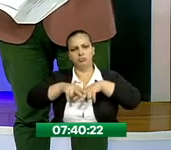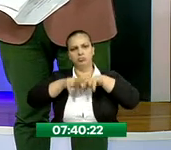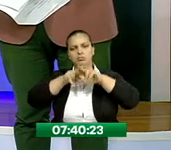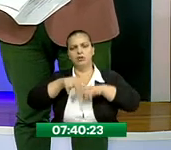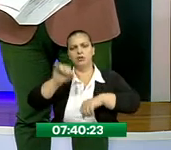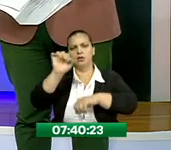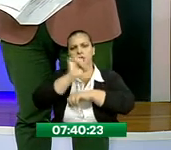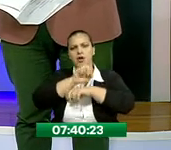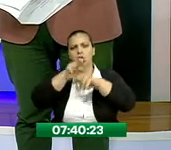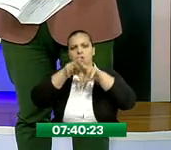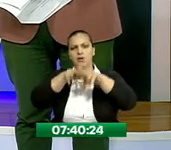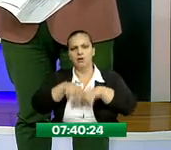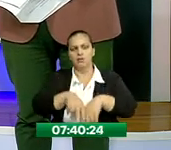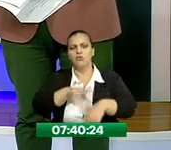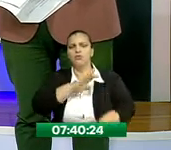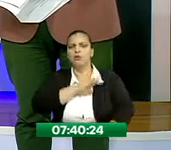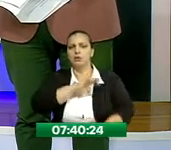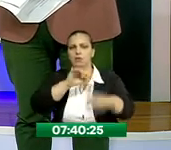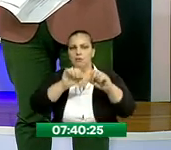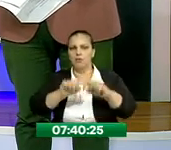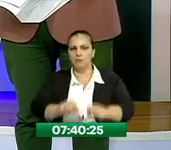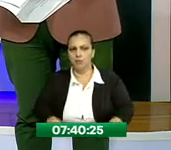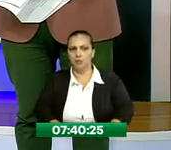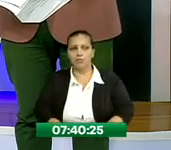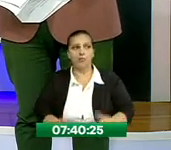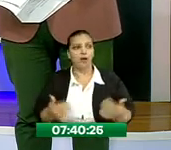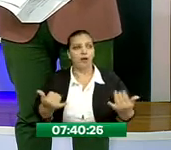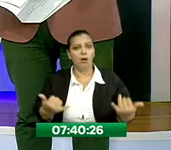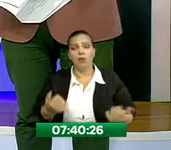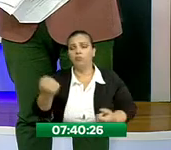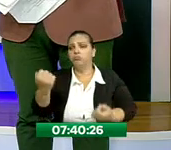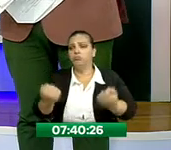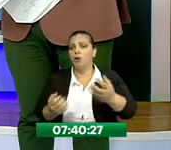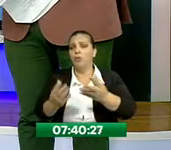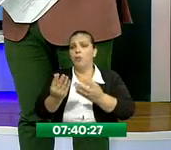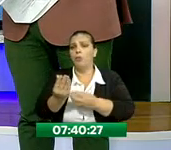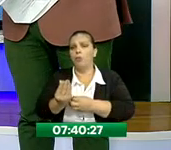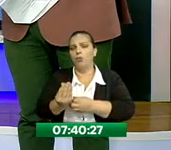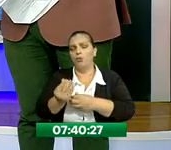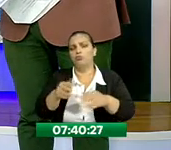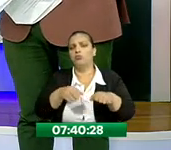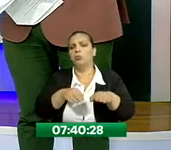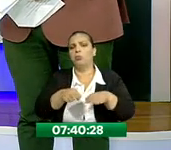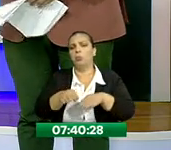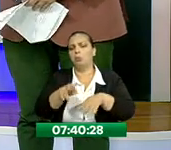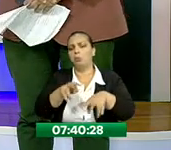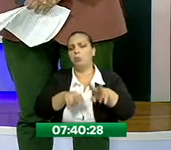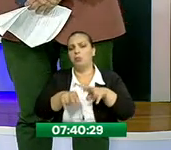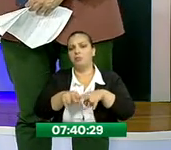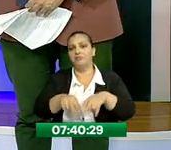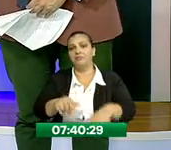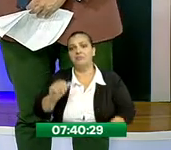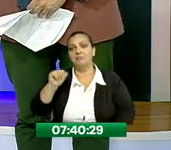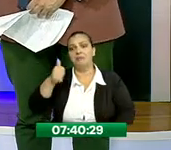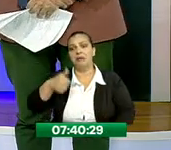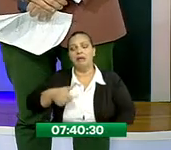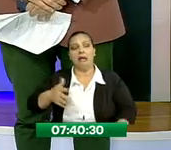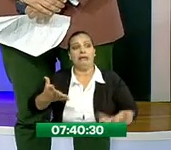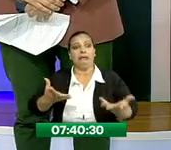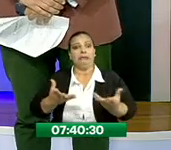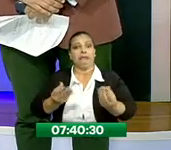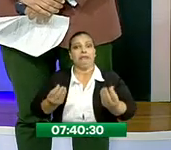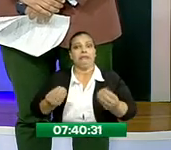compañera Adriana Peralta, hay poca afluencia de conductores. A lo mejor están esperando hasta el final. Como siempre. Lamentablemente. Casi